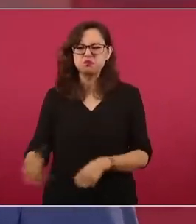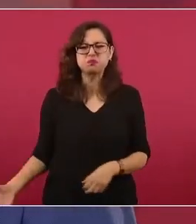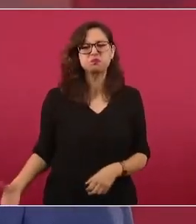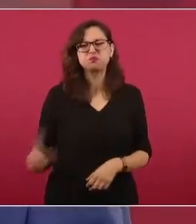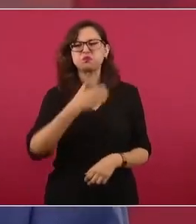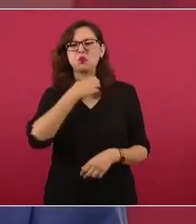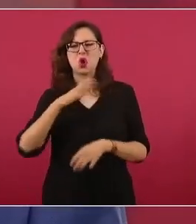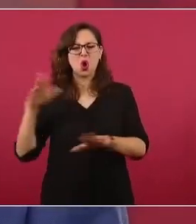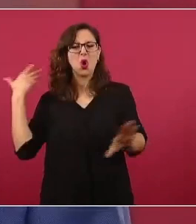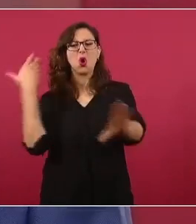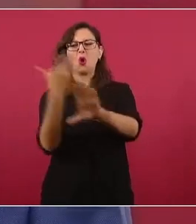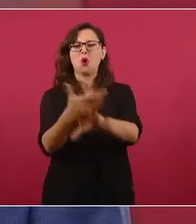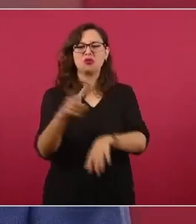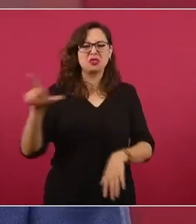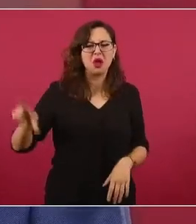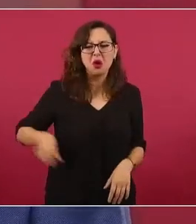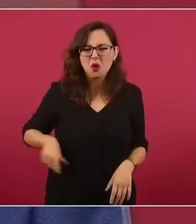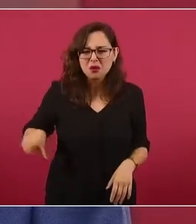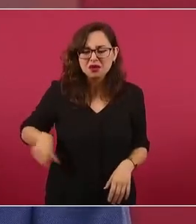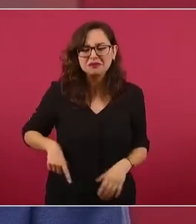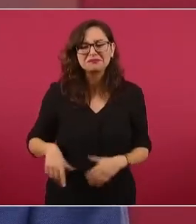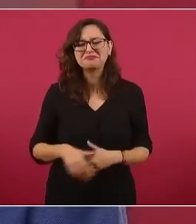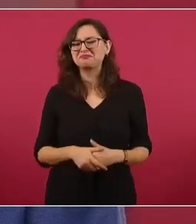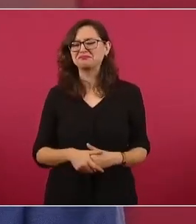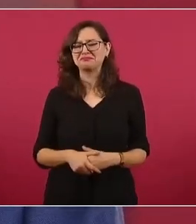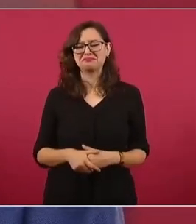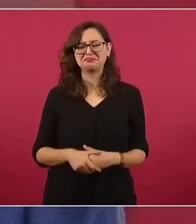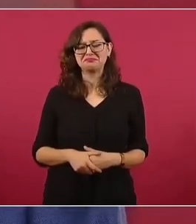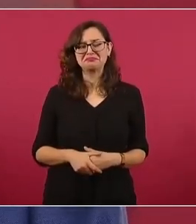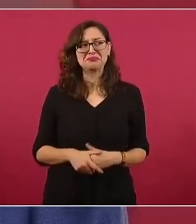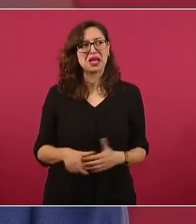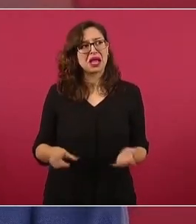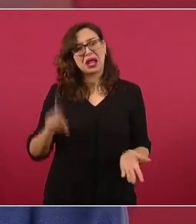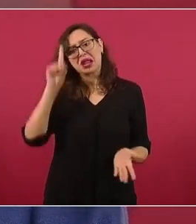Zócalo, como